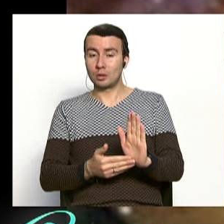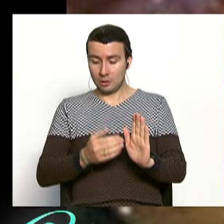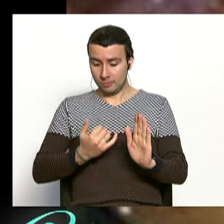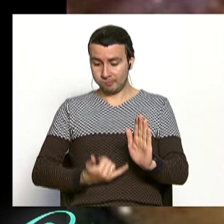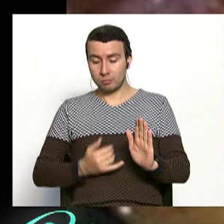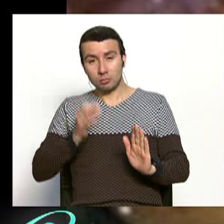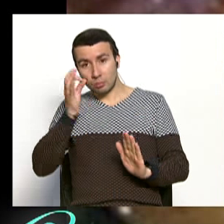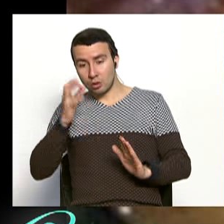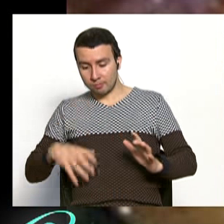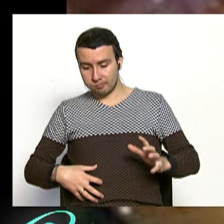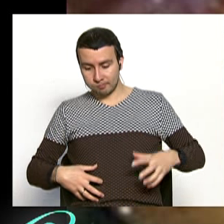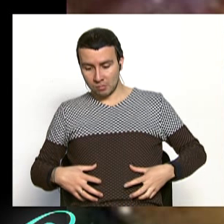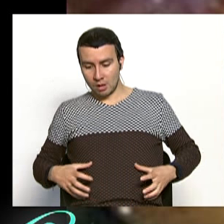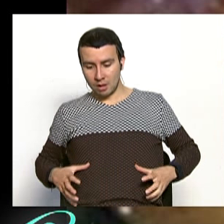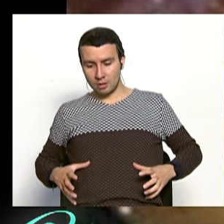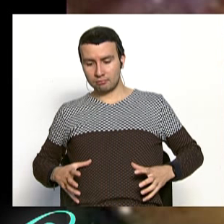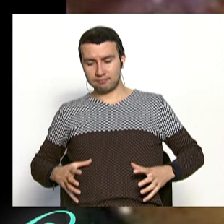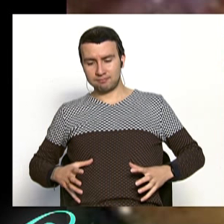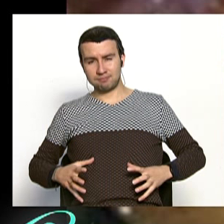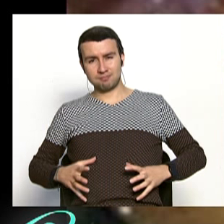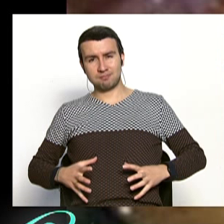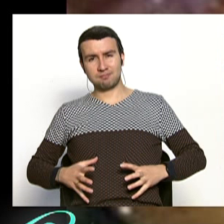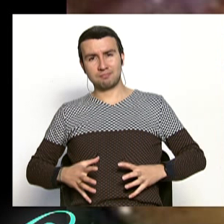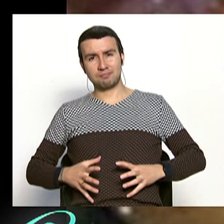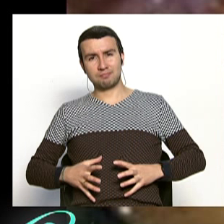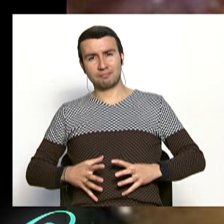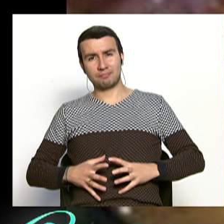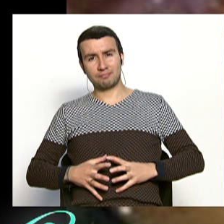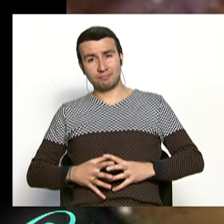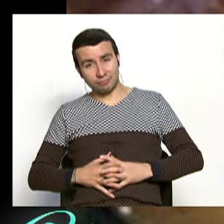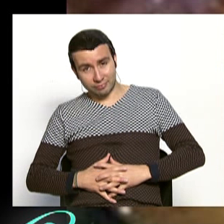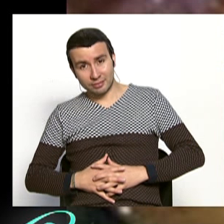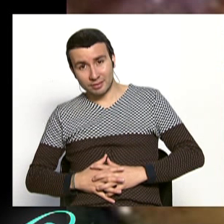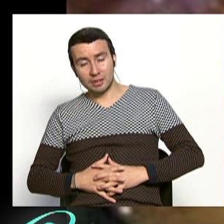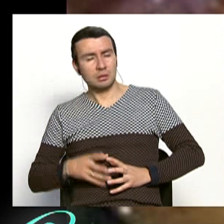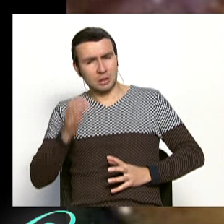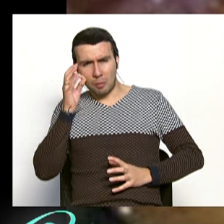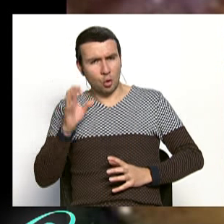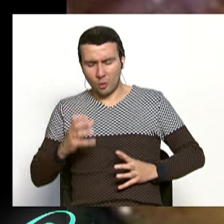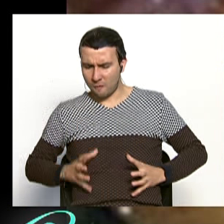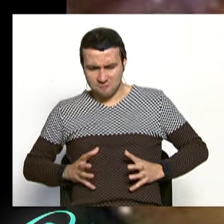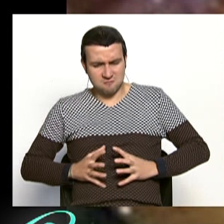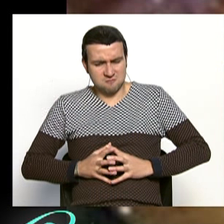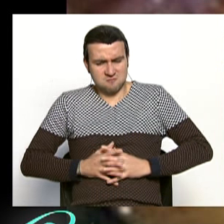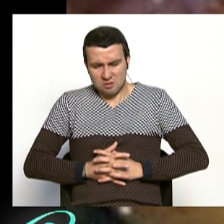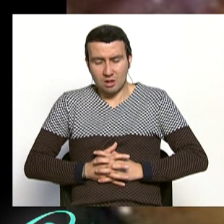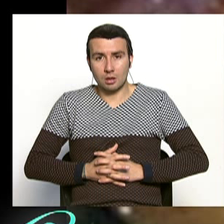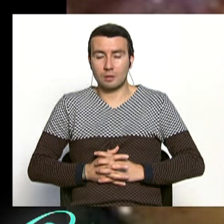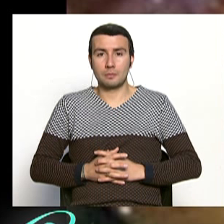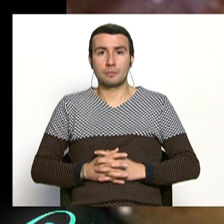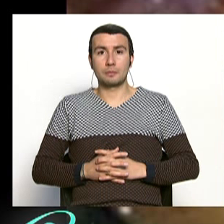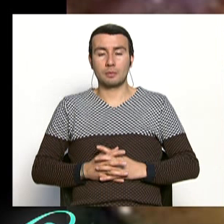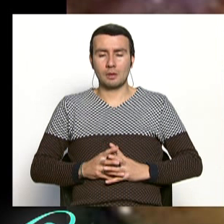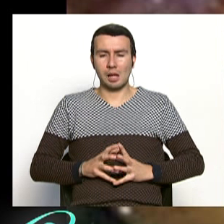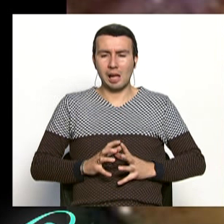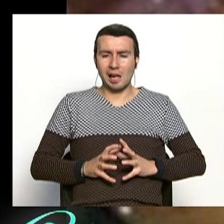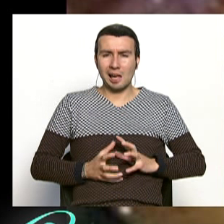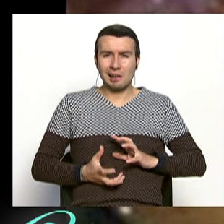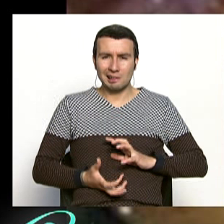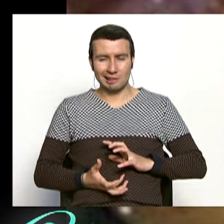adherencias fuertes las adherencias que son más tensas o que eh deforman o